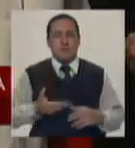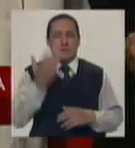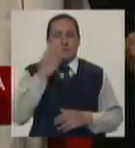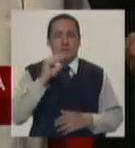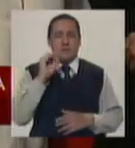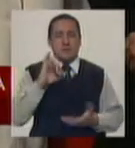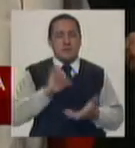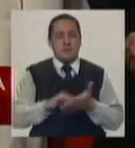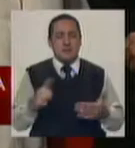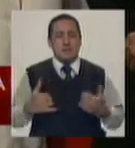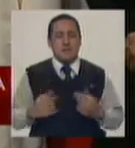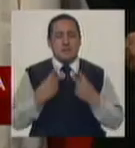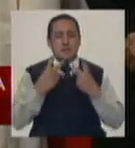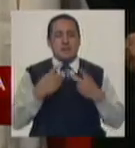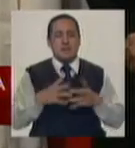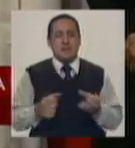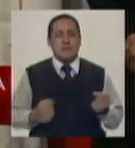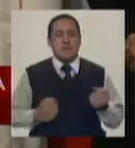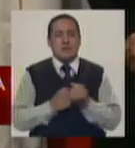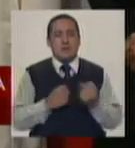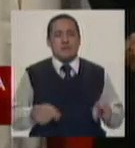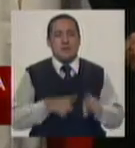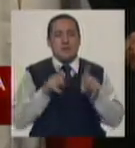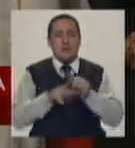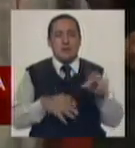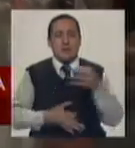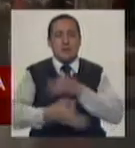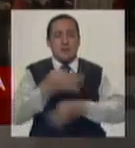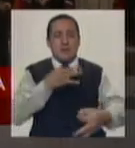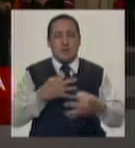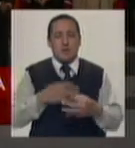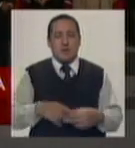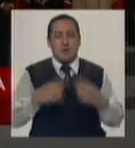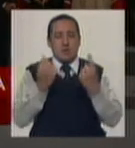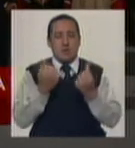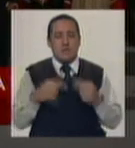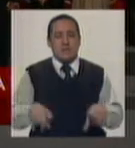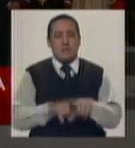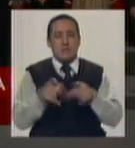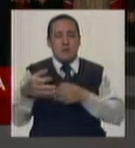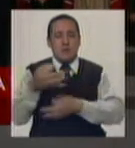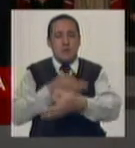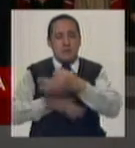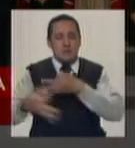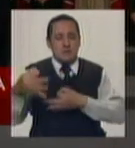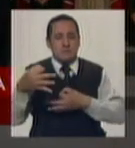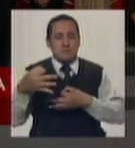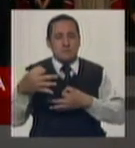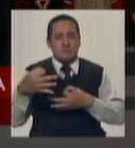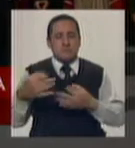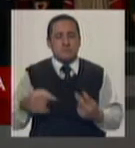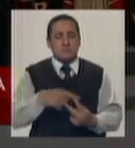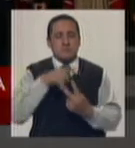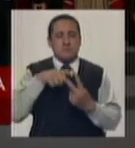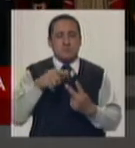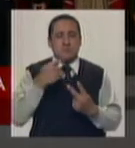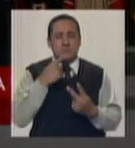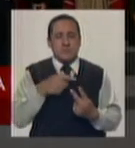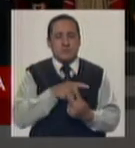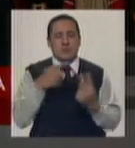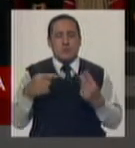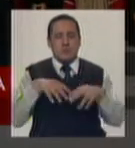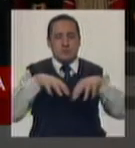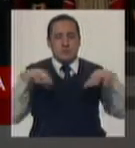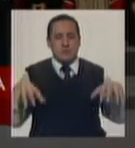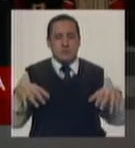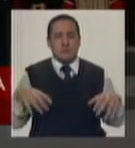se decidió impulsar el intercambio económico y comercial entre ambas regiones, y